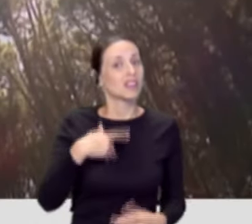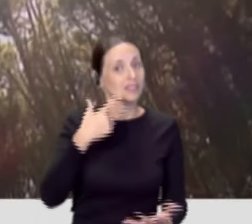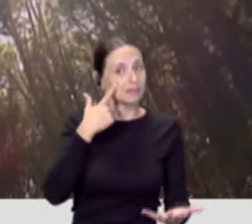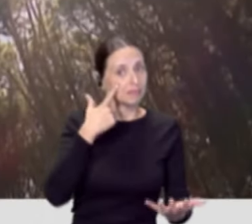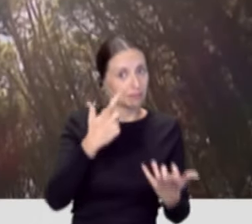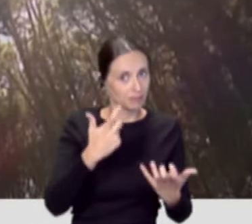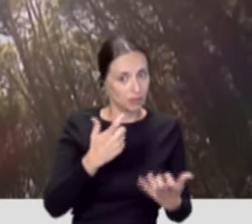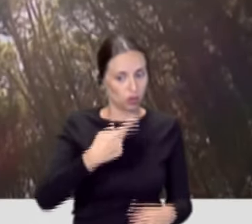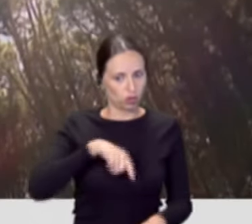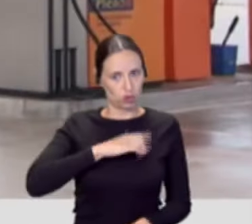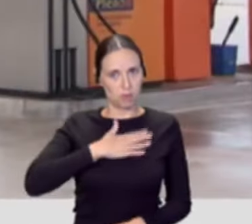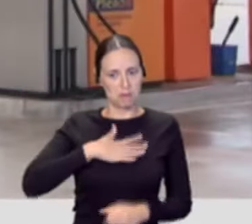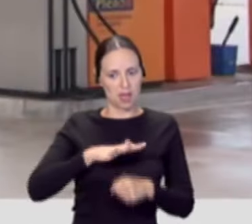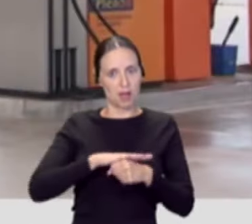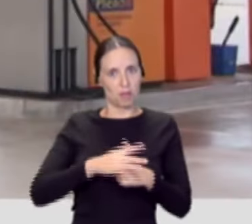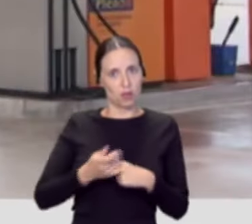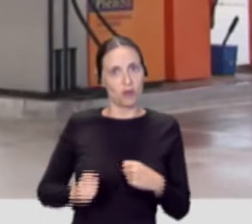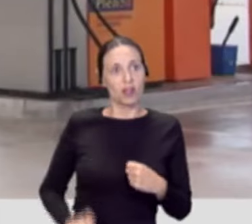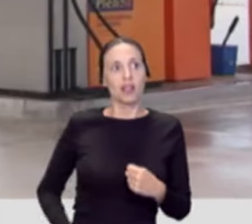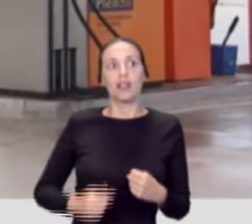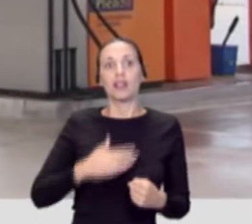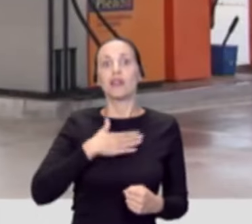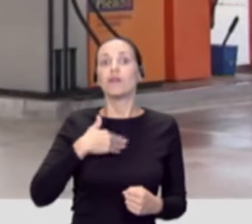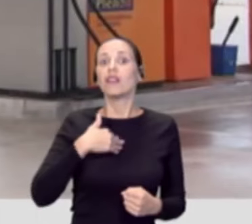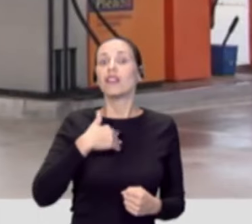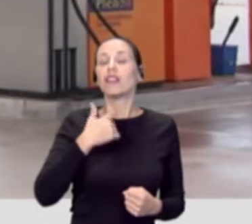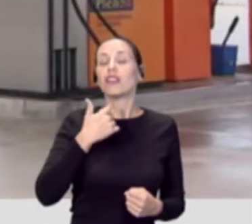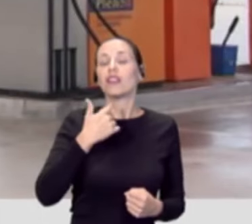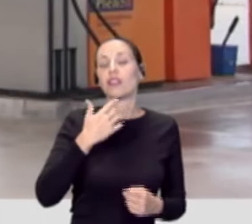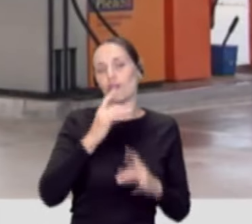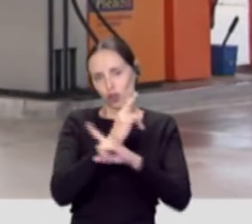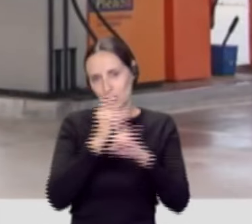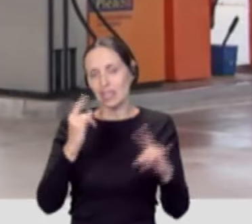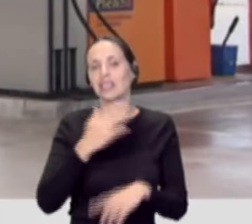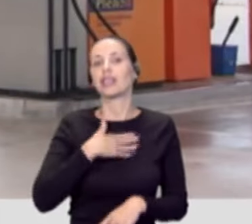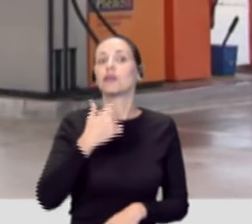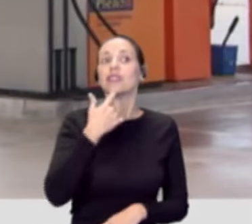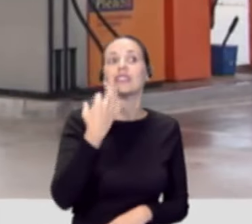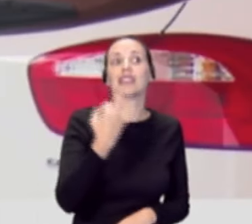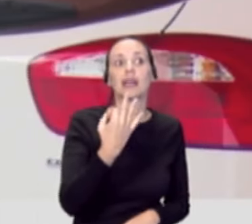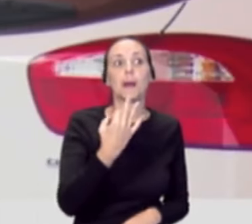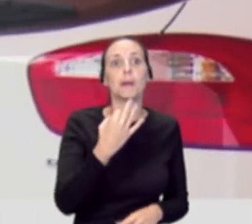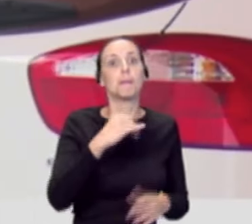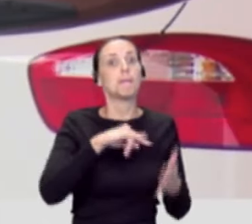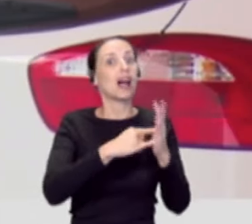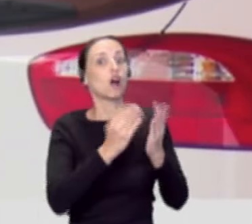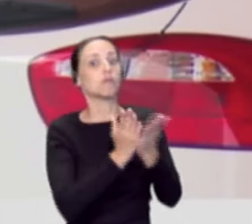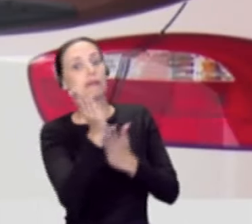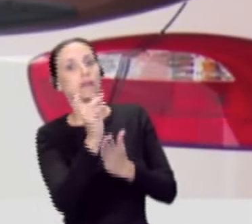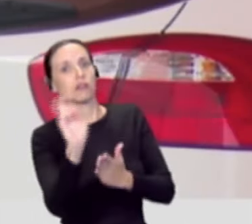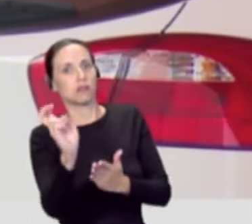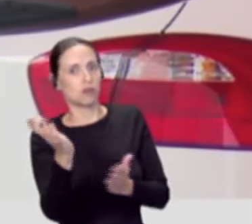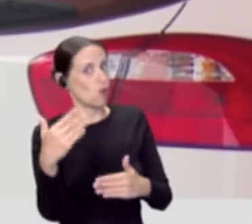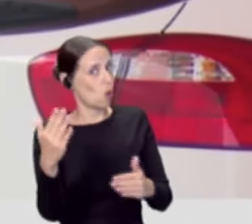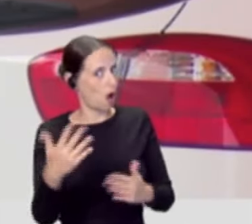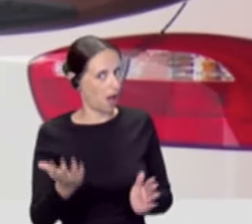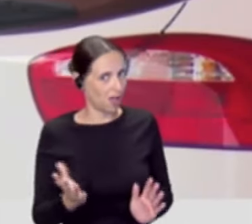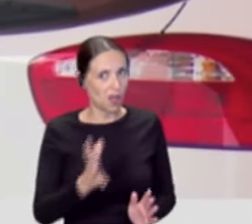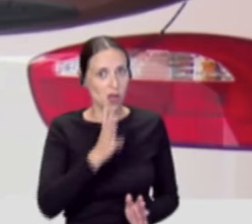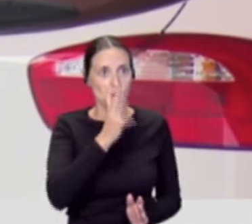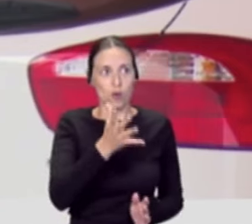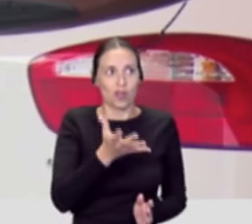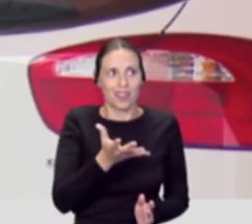forestales es que no hay plan B. O sea, no, los cabildos hasta ahora, como el cambio climático avanza de una forma galopante, pues